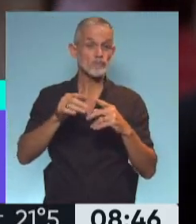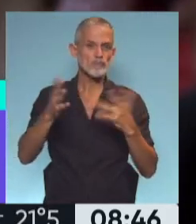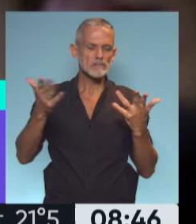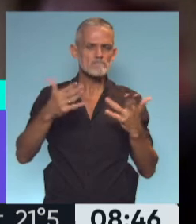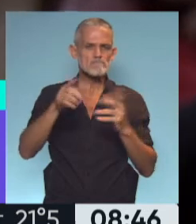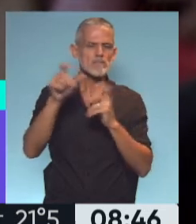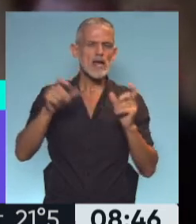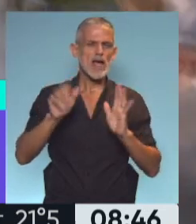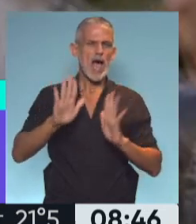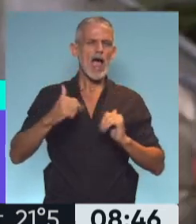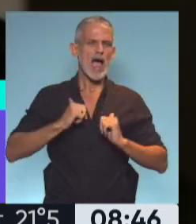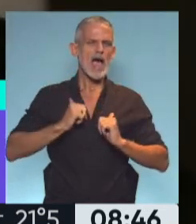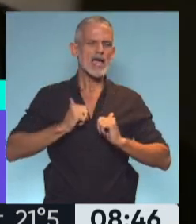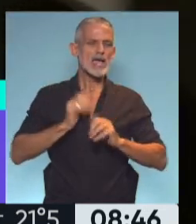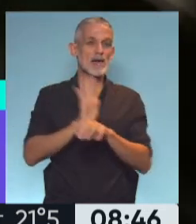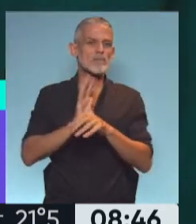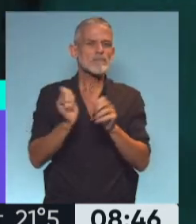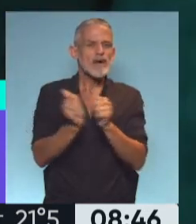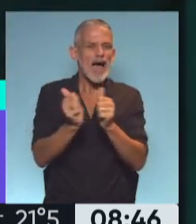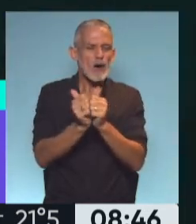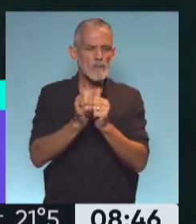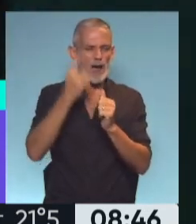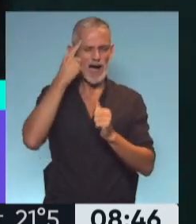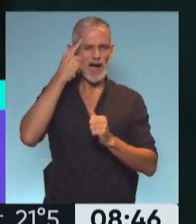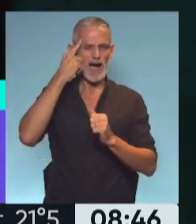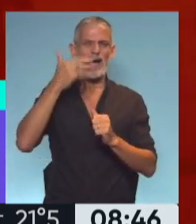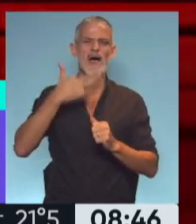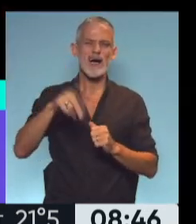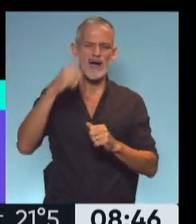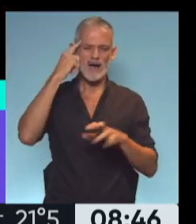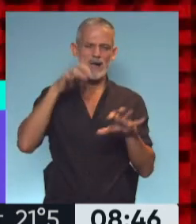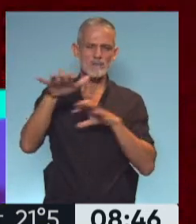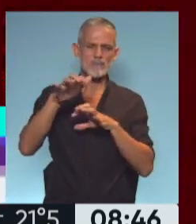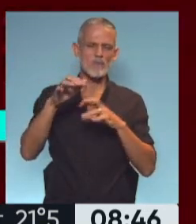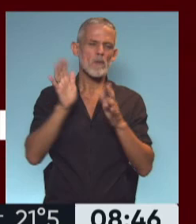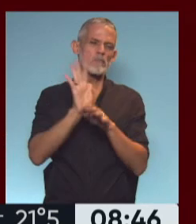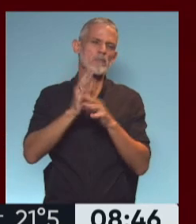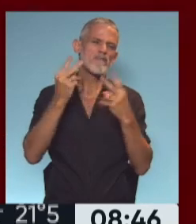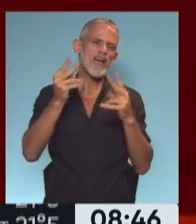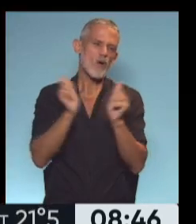eso también, ¿no? Esa sensación de acompañar y de sentir esa empatía y de viajar con ellos.